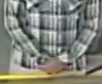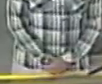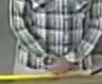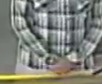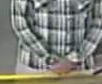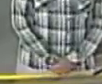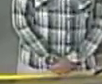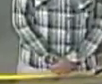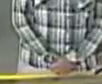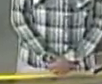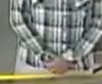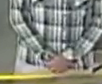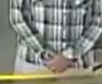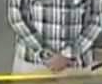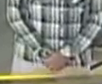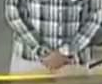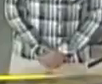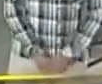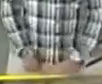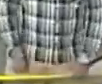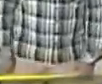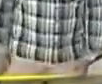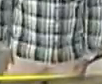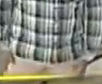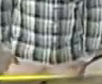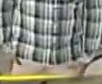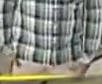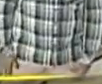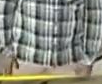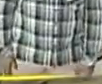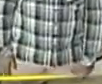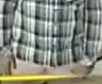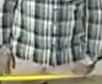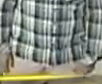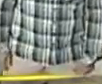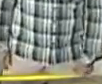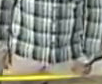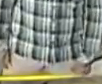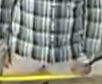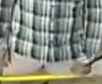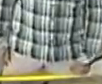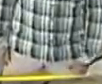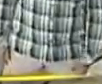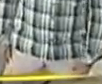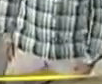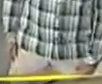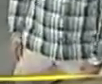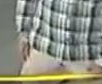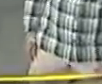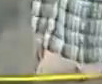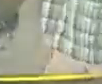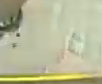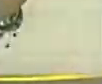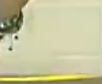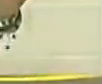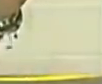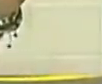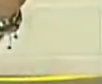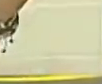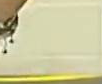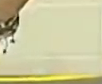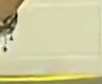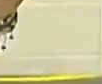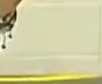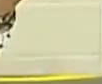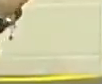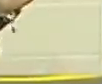con la ciencia la tecnología para trabajar en el territorio con los jefes de calle y los jefes de VH a partir del 4 de febrero cuando se cumplen